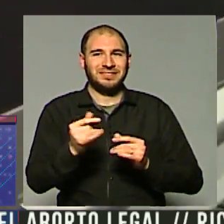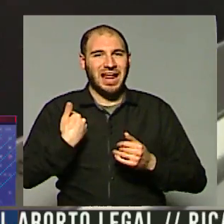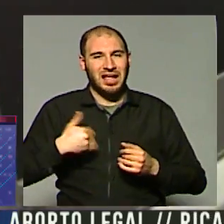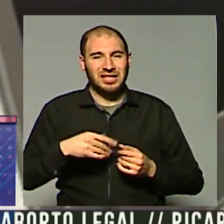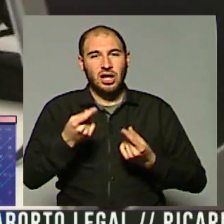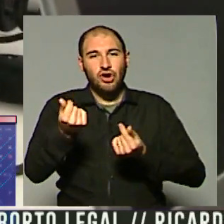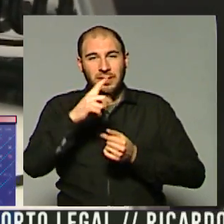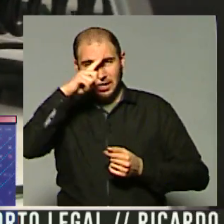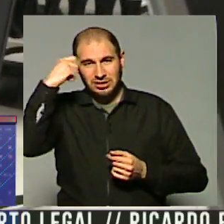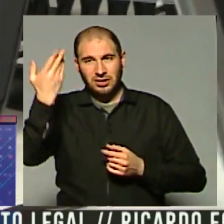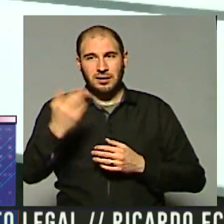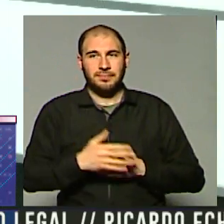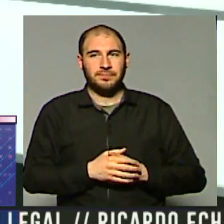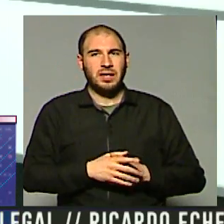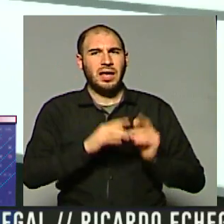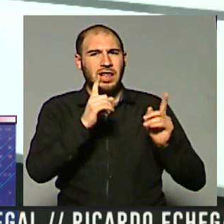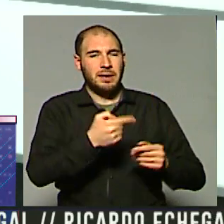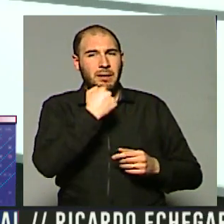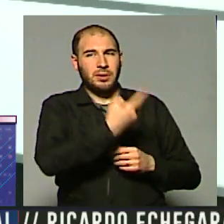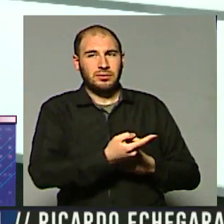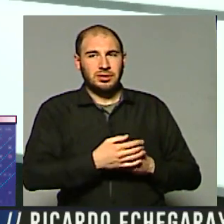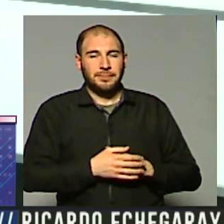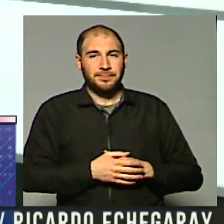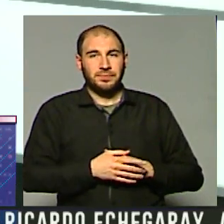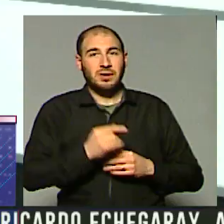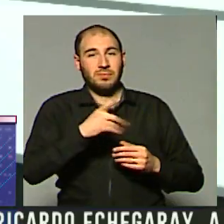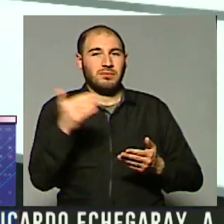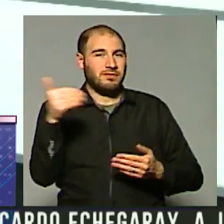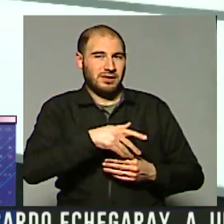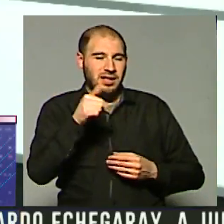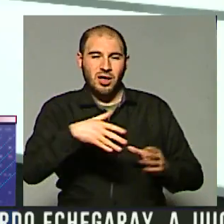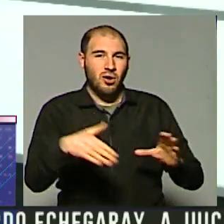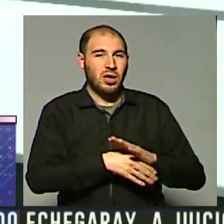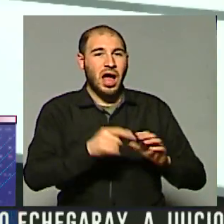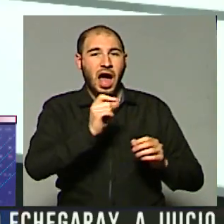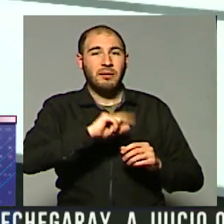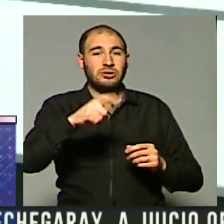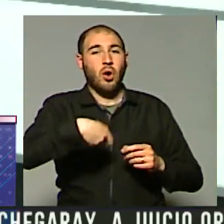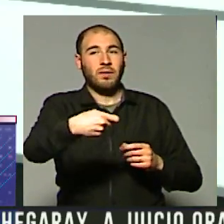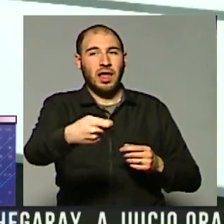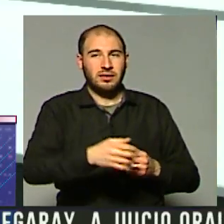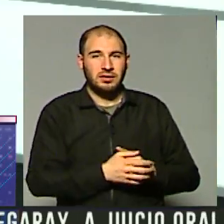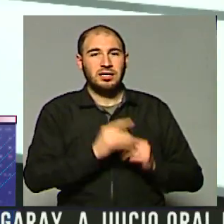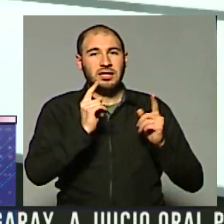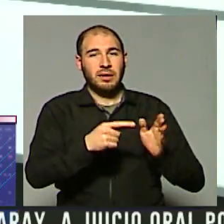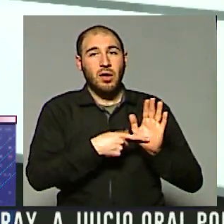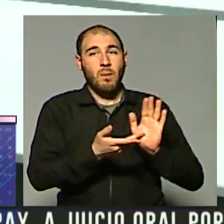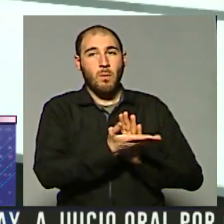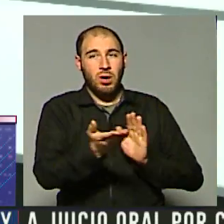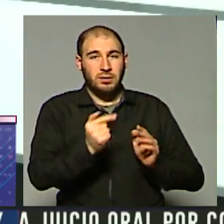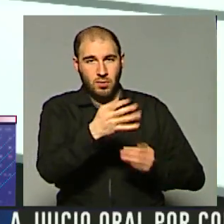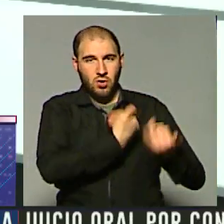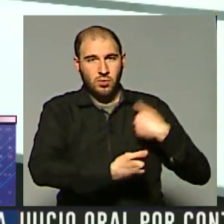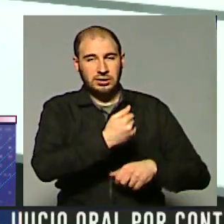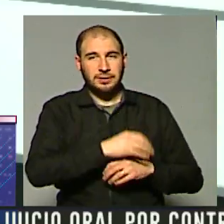argentino comprar en el exterior. Bueno, también tenemos que preguntarte, José, ya que te tenemos acá, te aprovechamos, los aumentos de las jubilaciones y vamos a compartir, y vos nos vas a